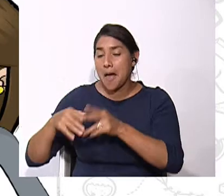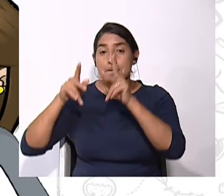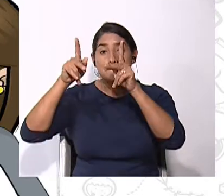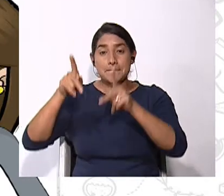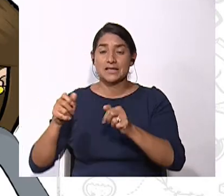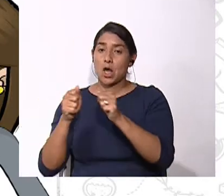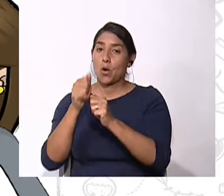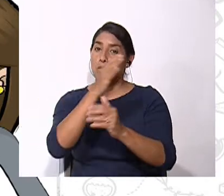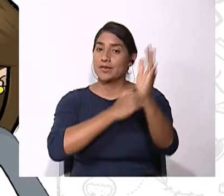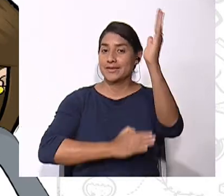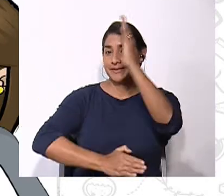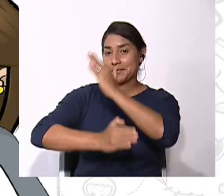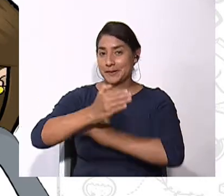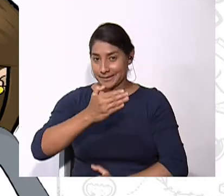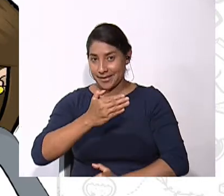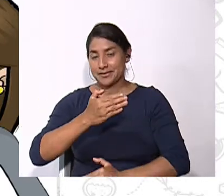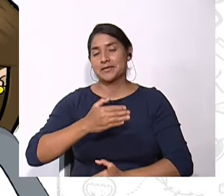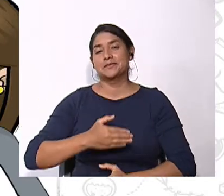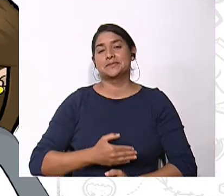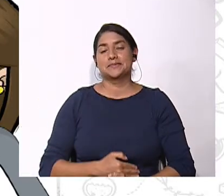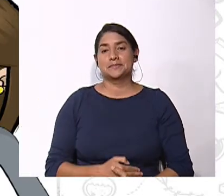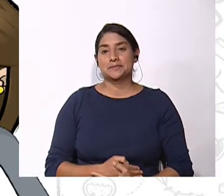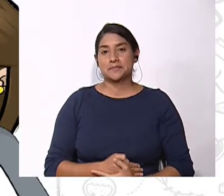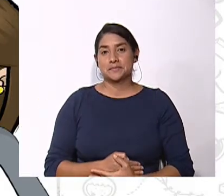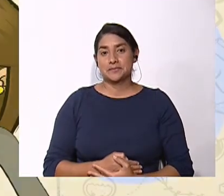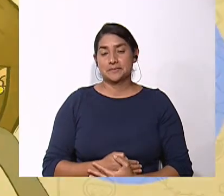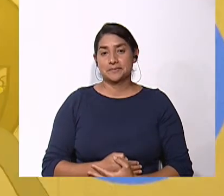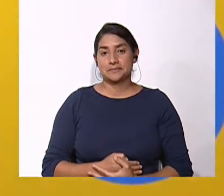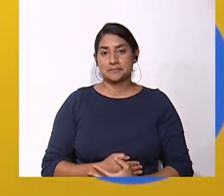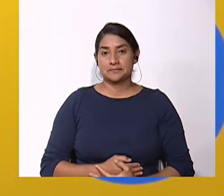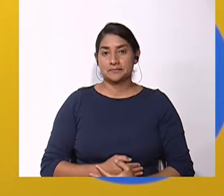personas con discapacidad.